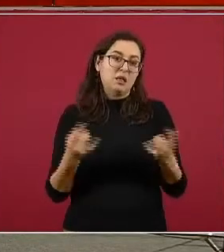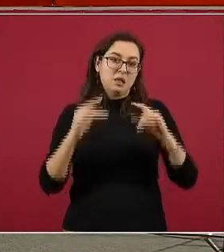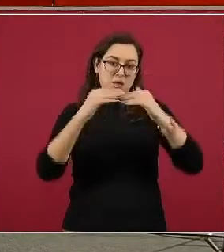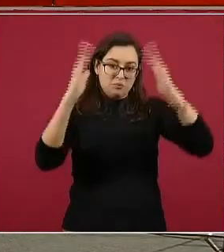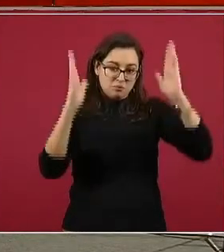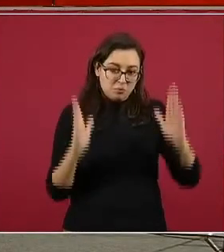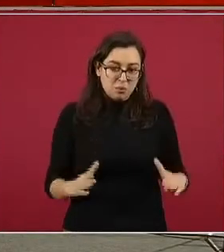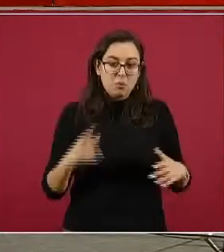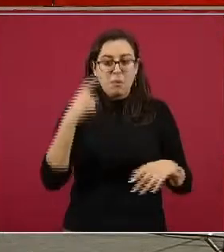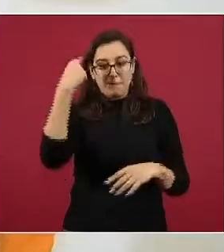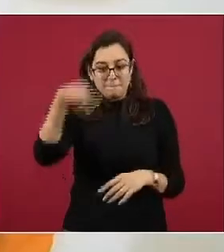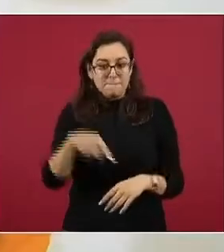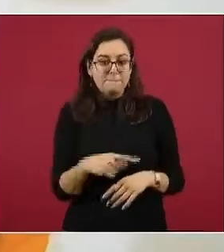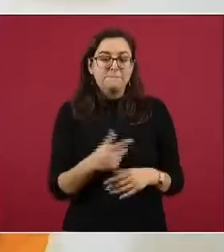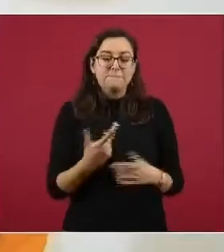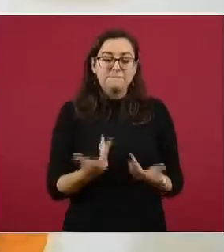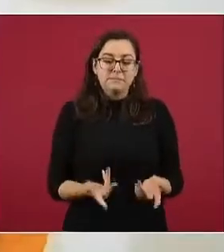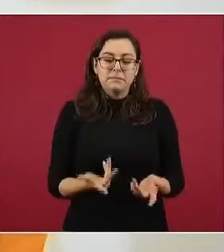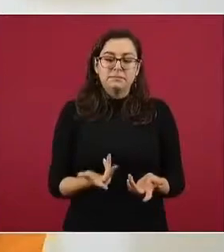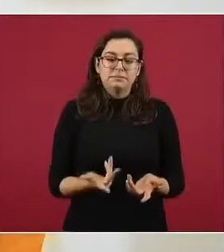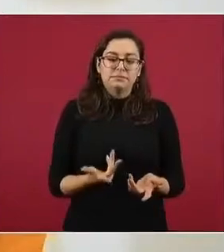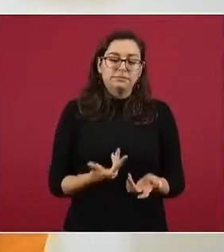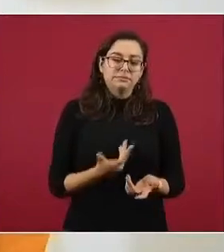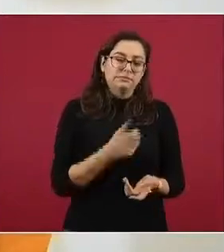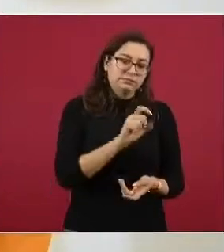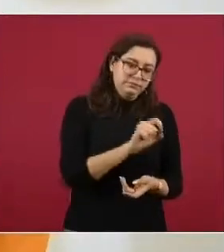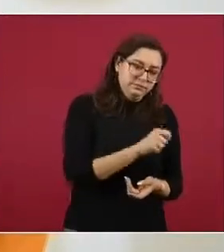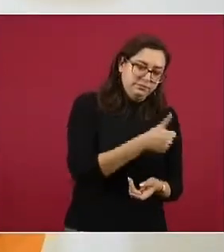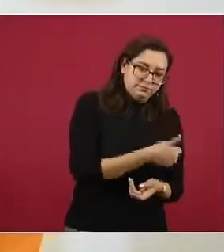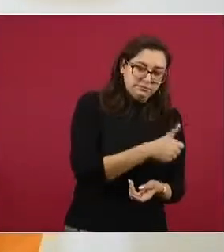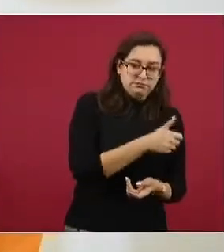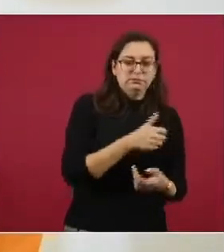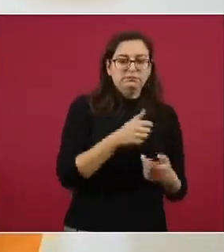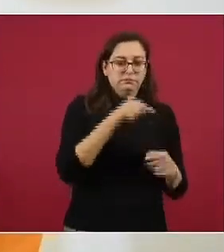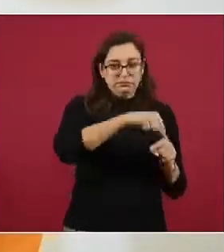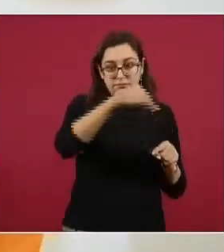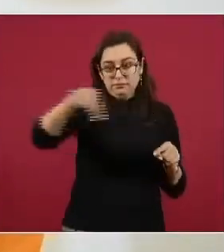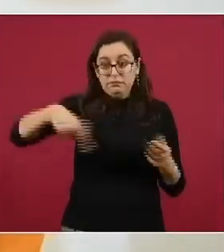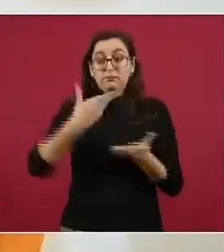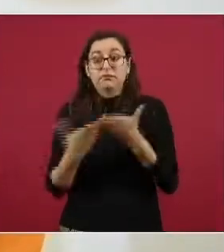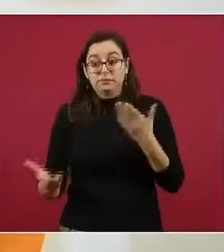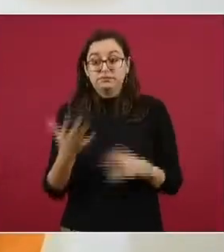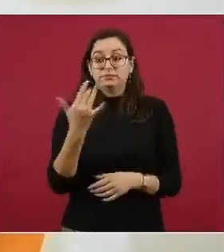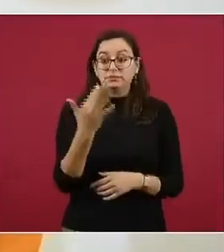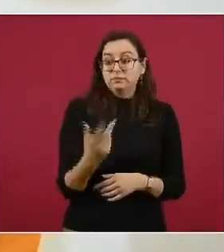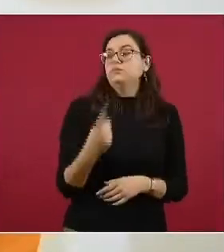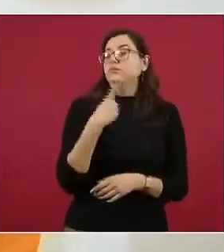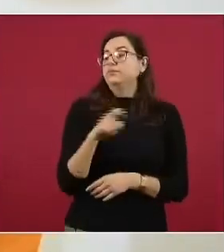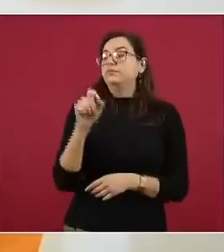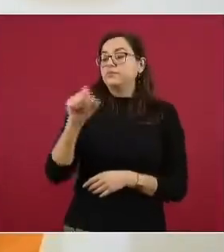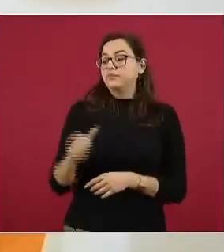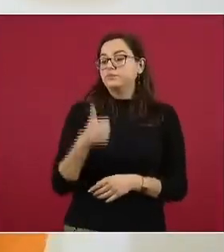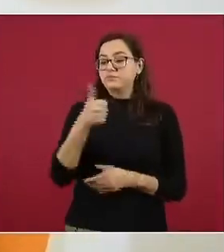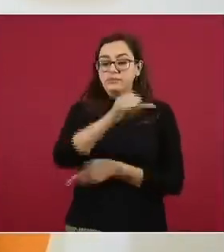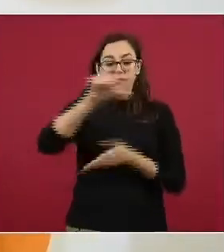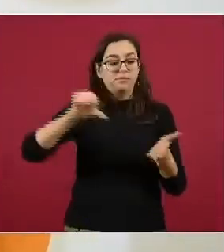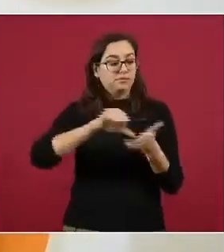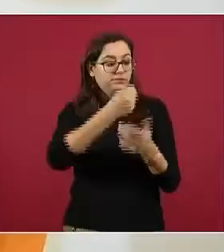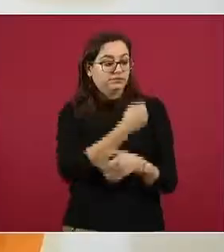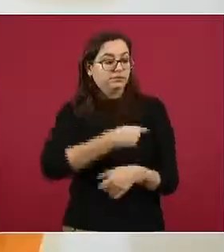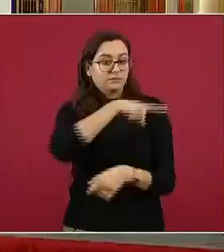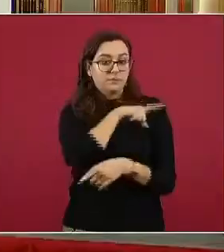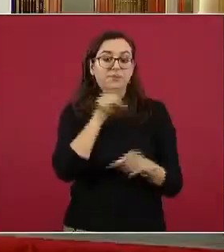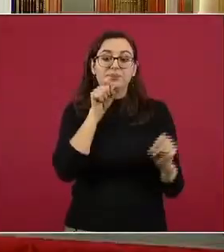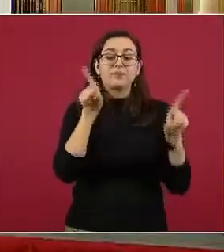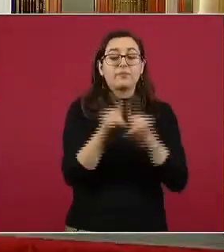de ser 26 a 50, 117 centros de salud que hacen estas tareas también y de toma